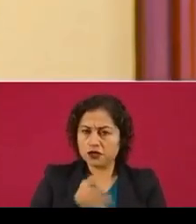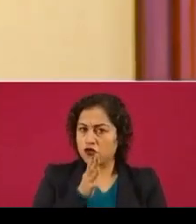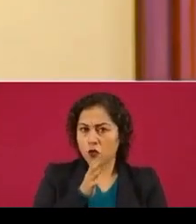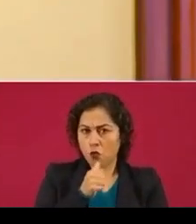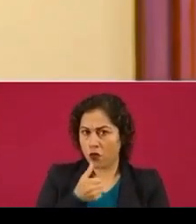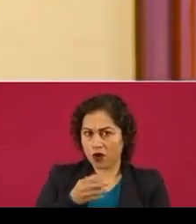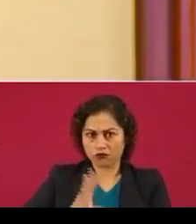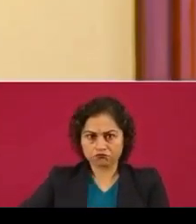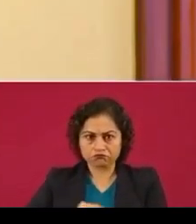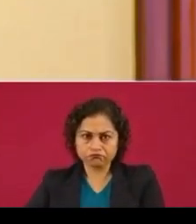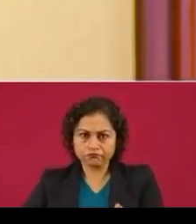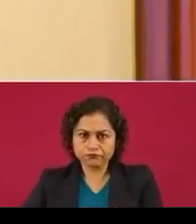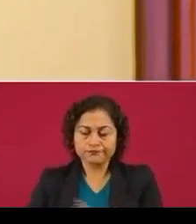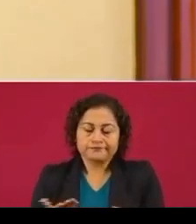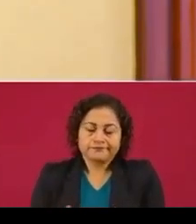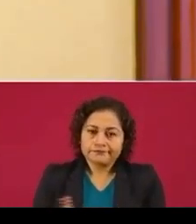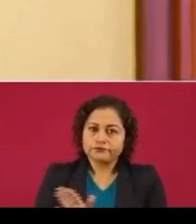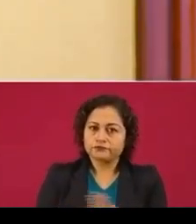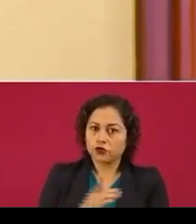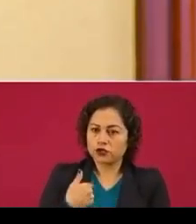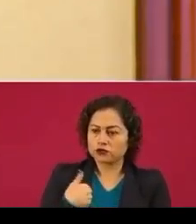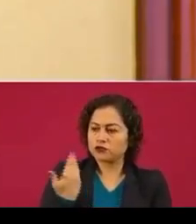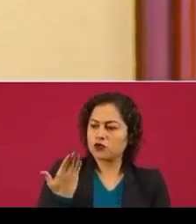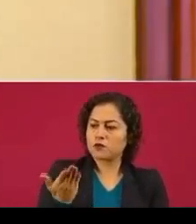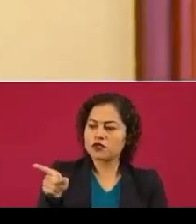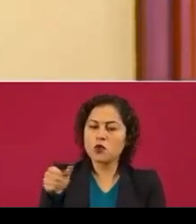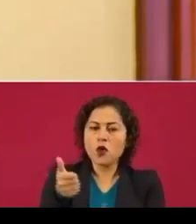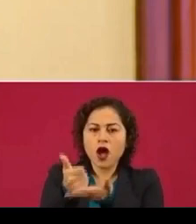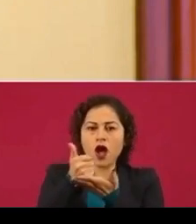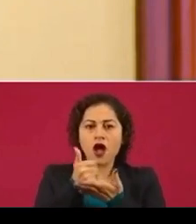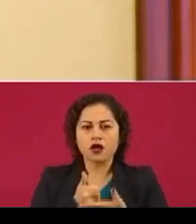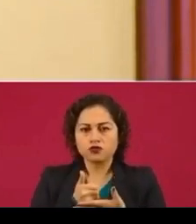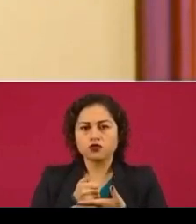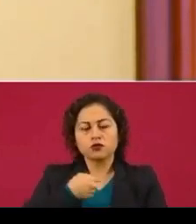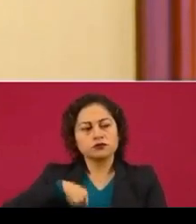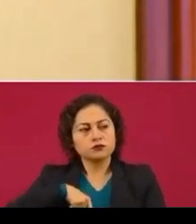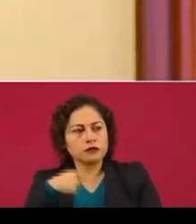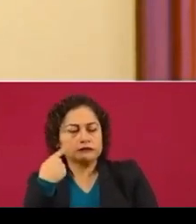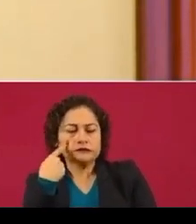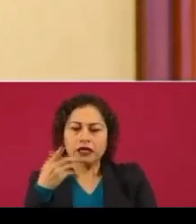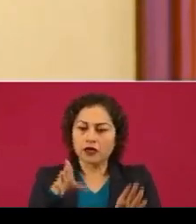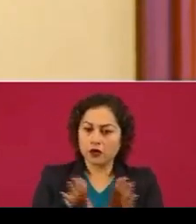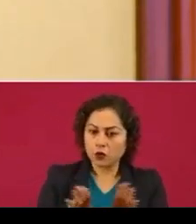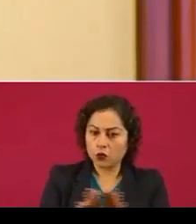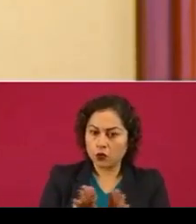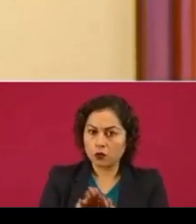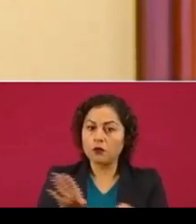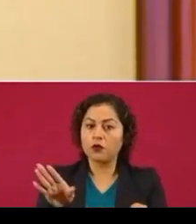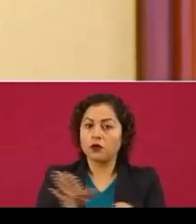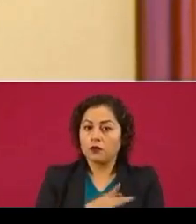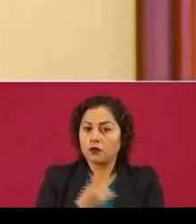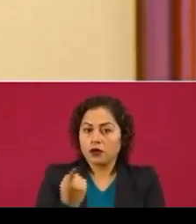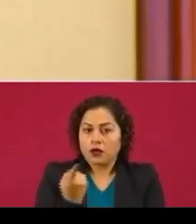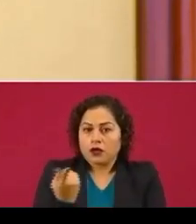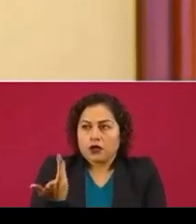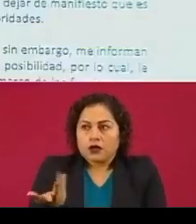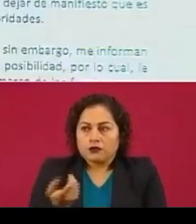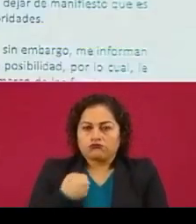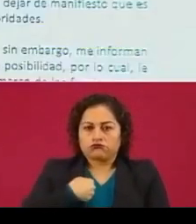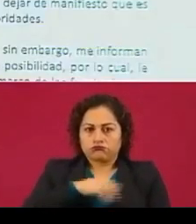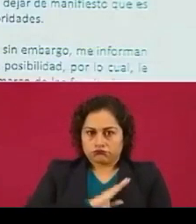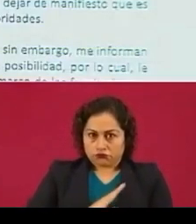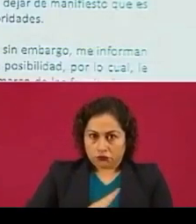lo cual, le pido nos ayude a explorar otras opciones, ya sea en el marco de las facultades del Ejecutivo o de los